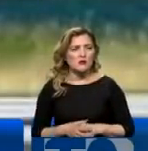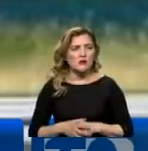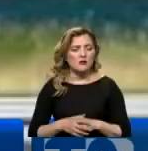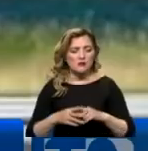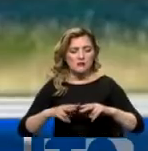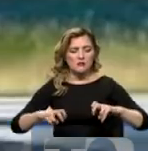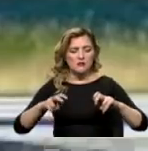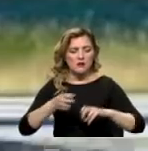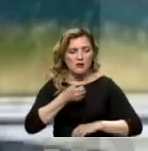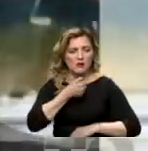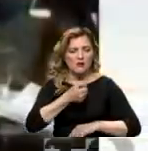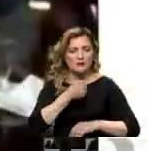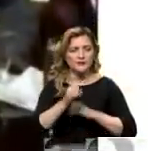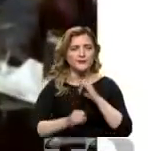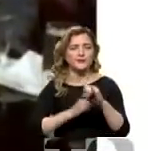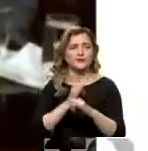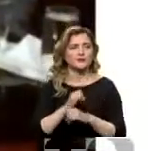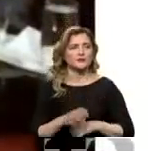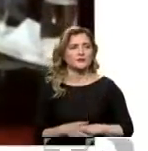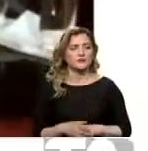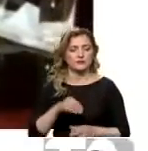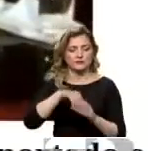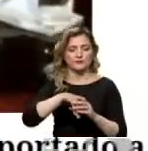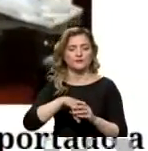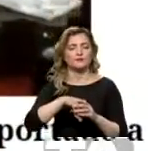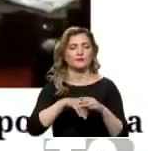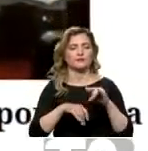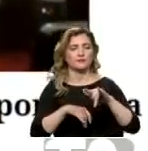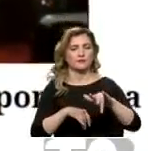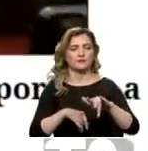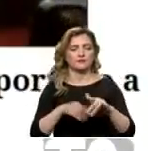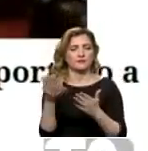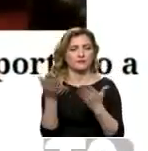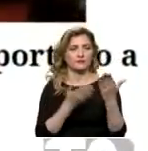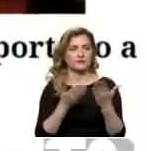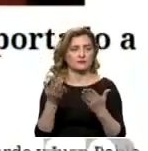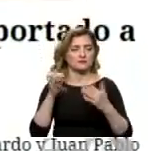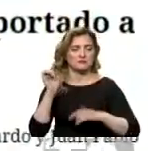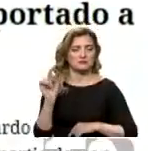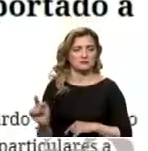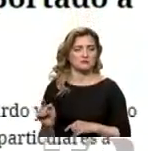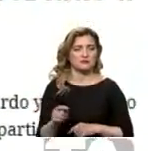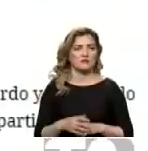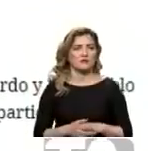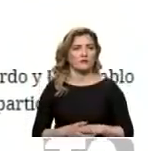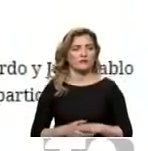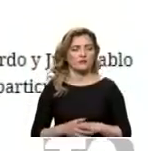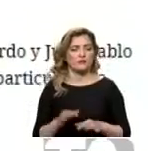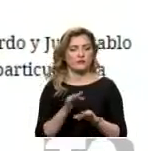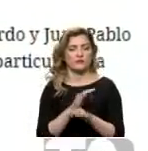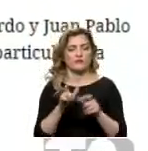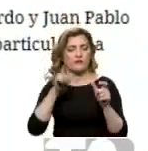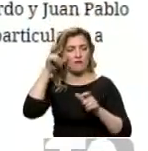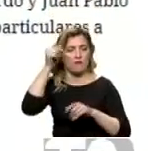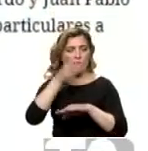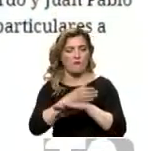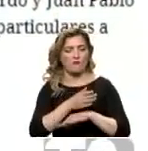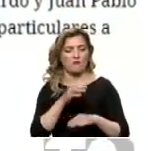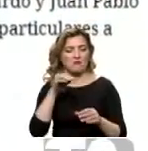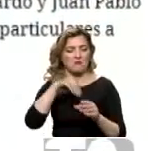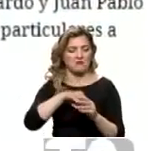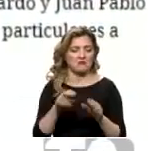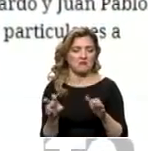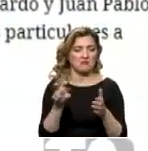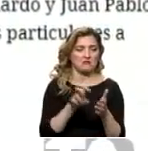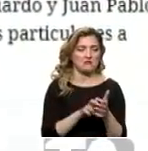una investigación periodística internacional, en esas aeronaves que daban servicio ejecutivo, se transportaba a funcionarios del gobierno anterior.